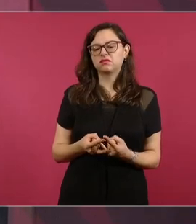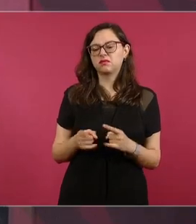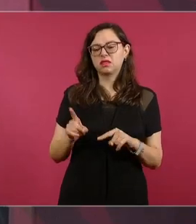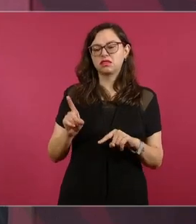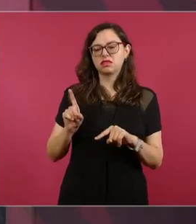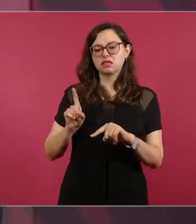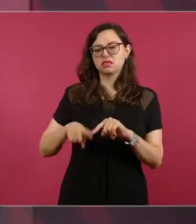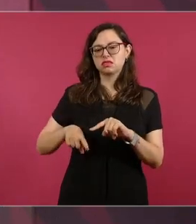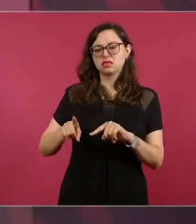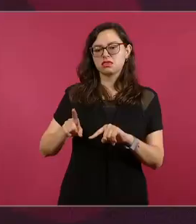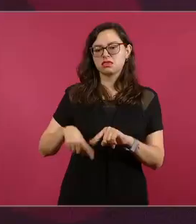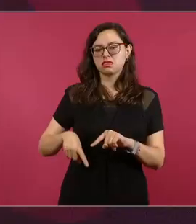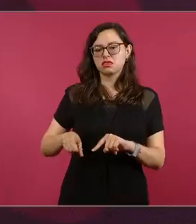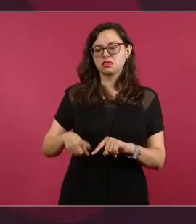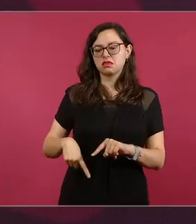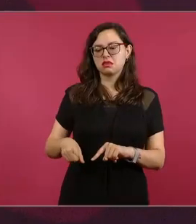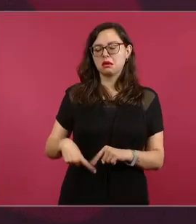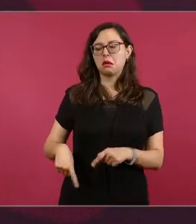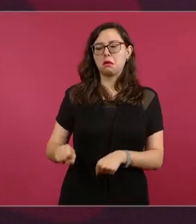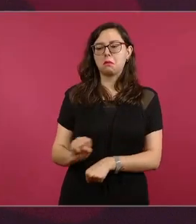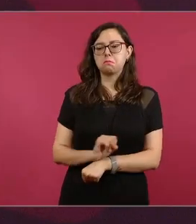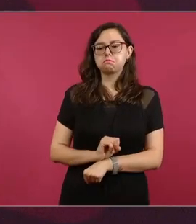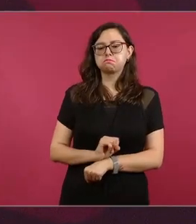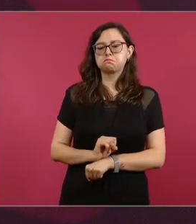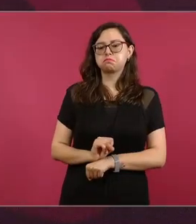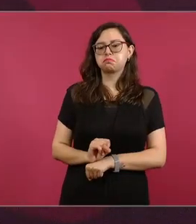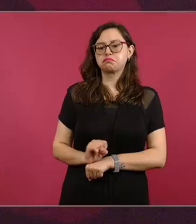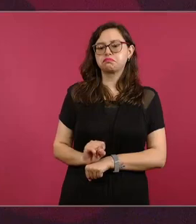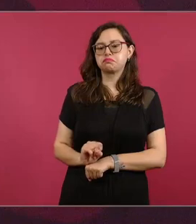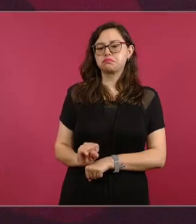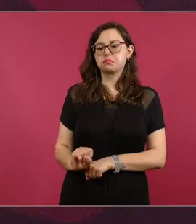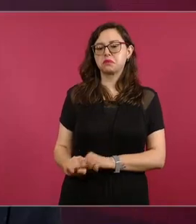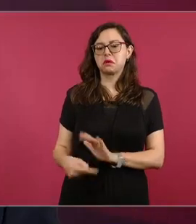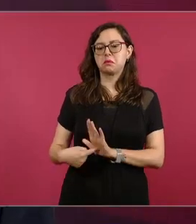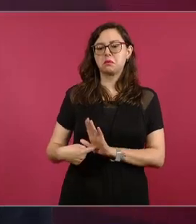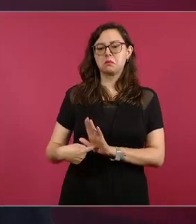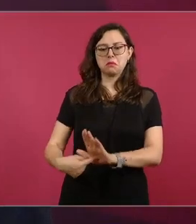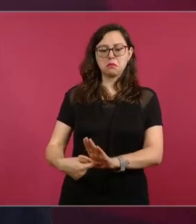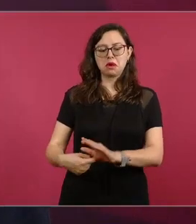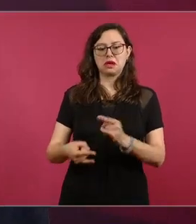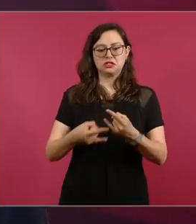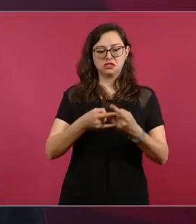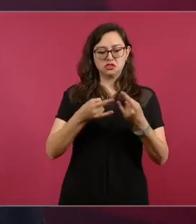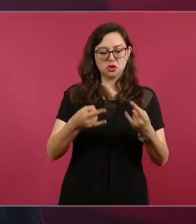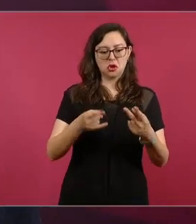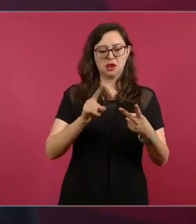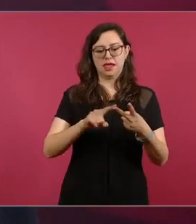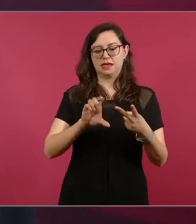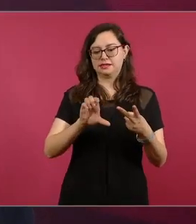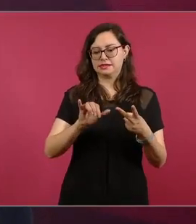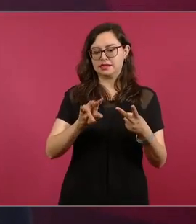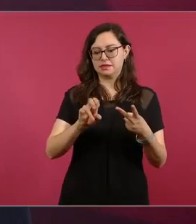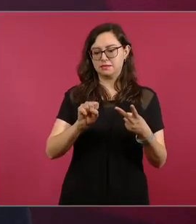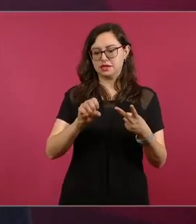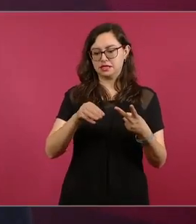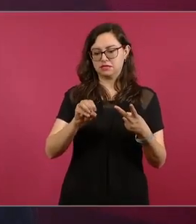el mismo peso, ni la historia, ni el civismo, ni la ética.